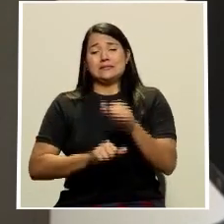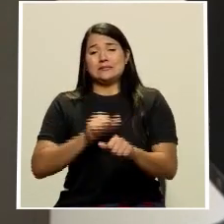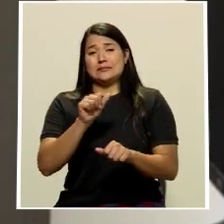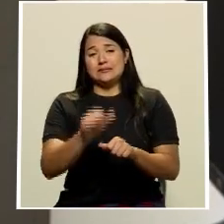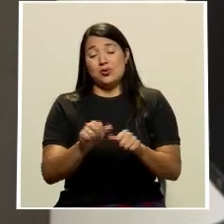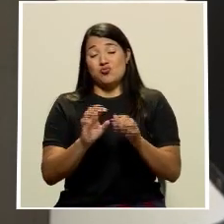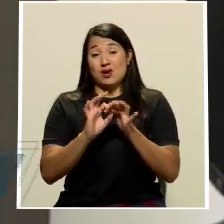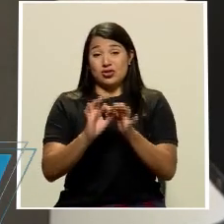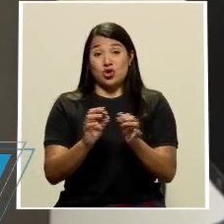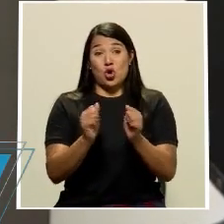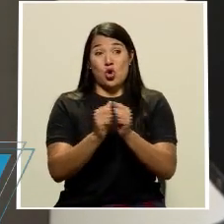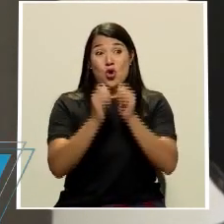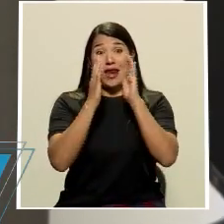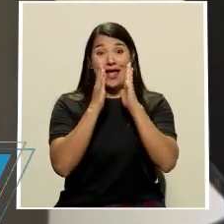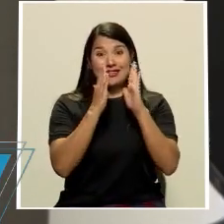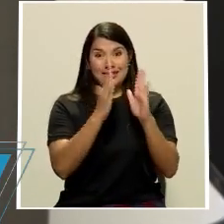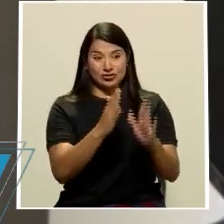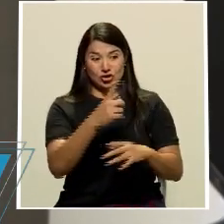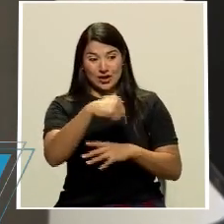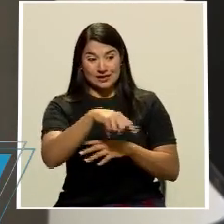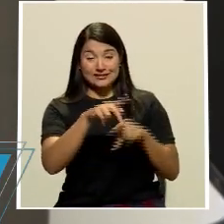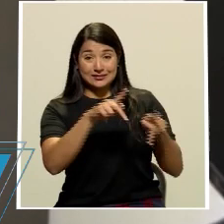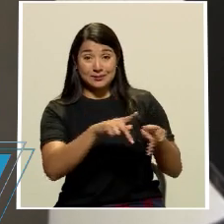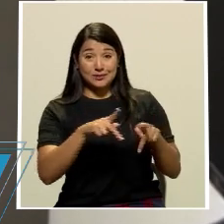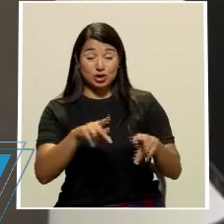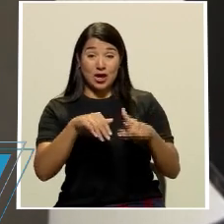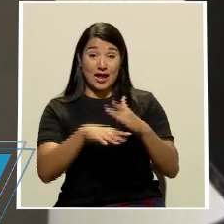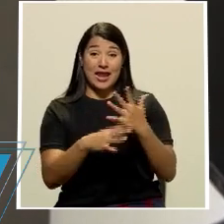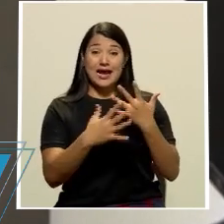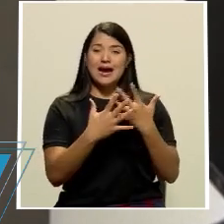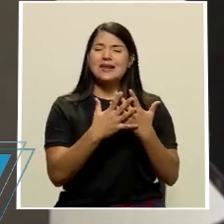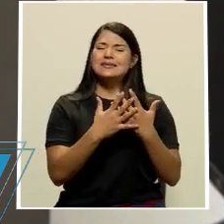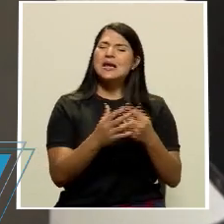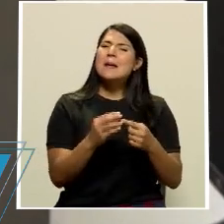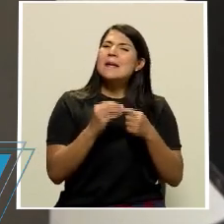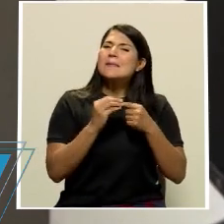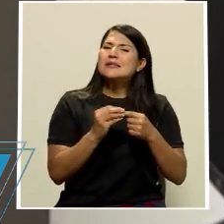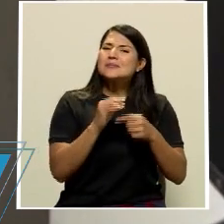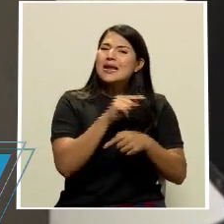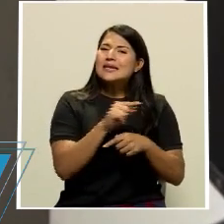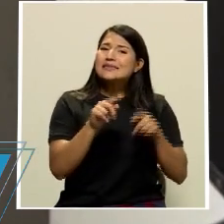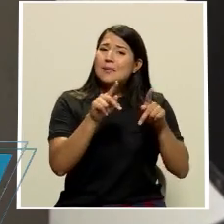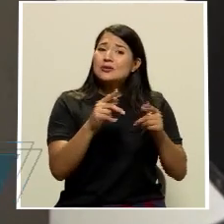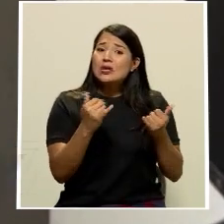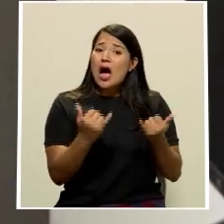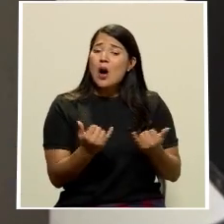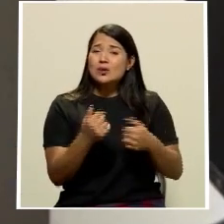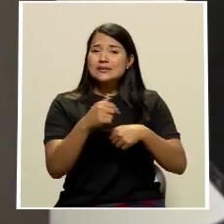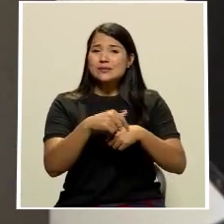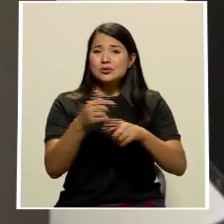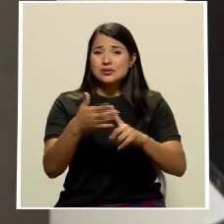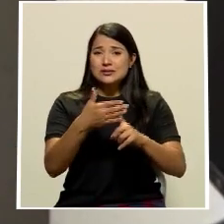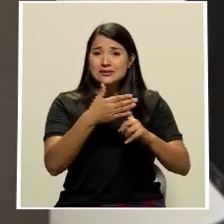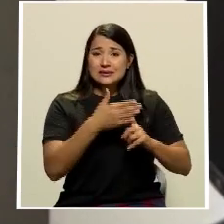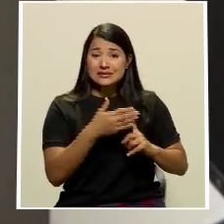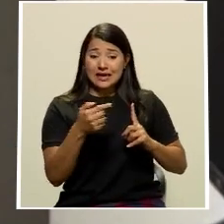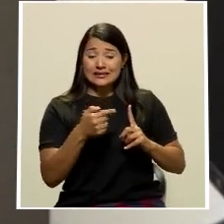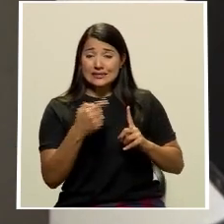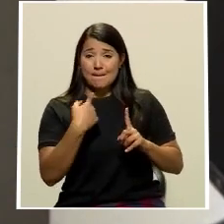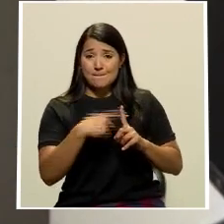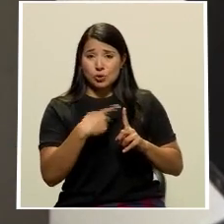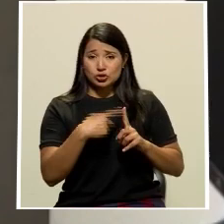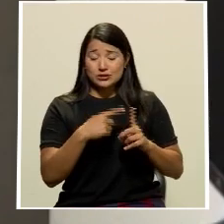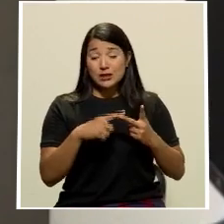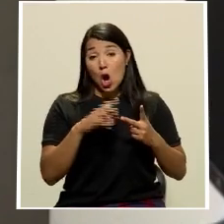cuanto a la atención médica de la población privada de libertad, sobre todo aquella que se encuentra en este momento aislada por ser positiva o